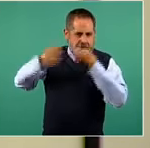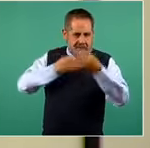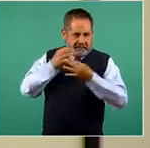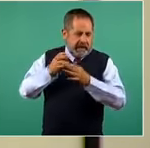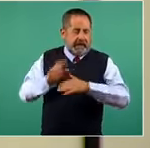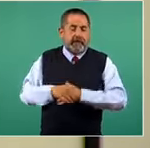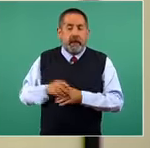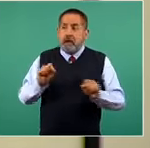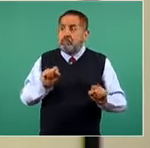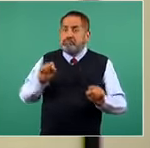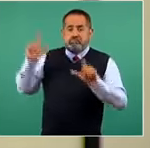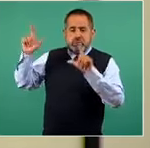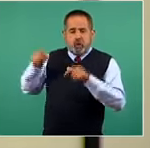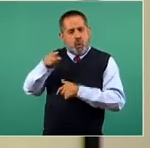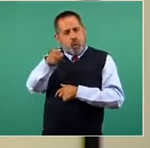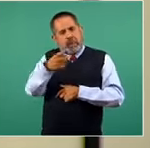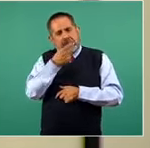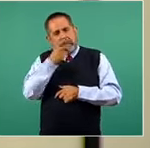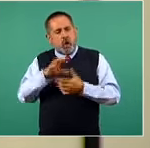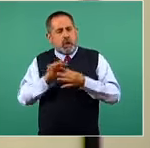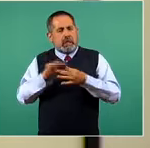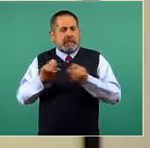de las diapositivas que presentó,